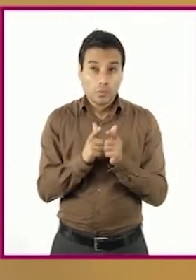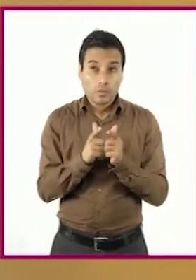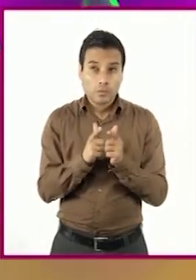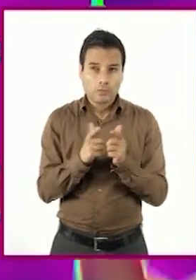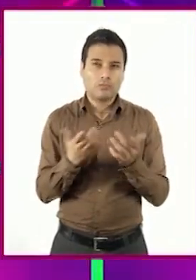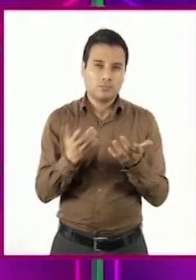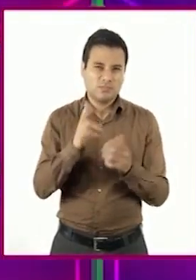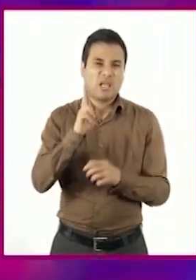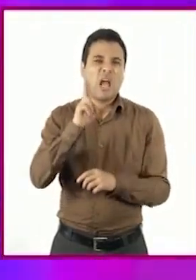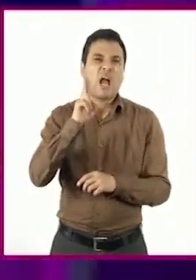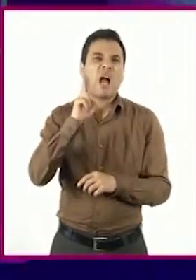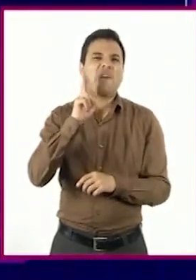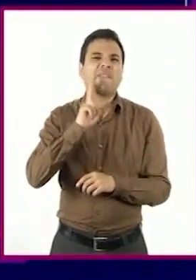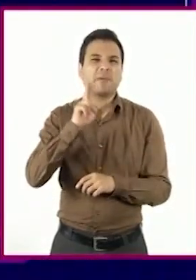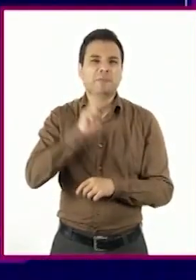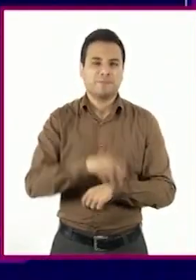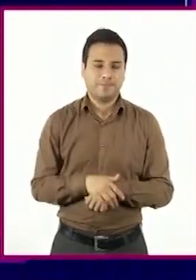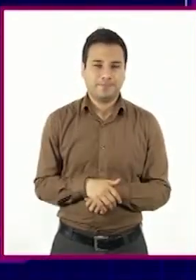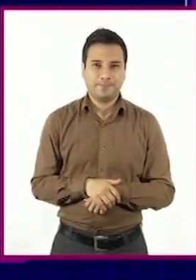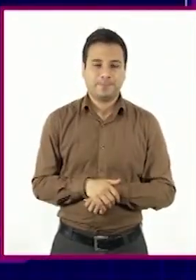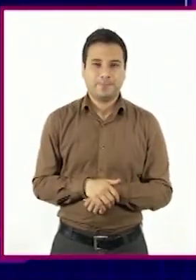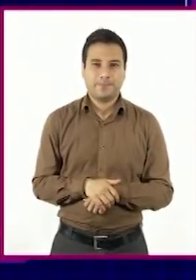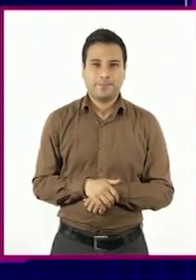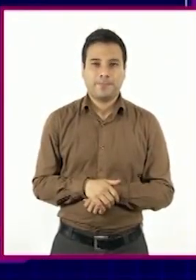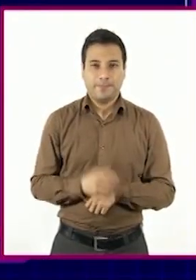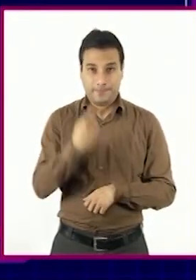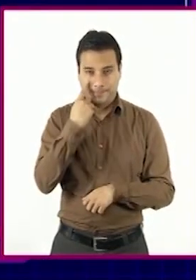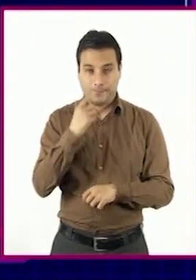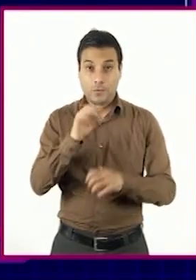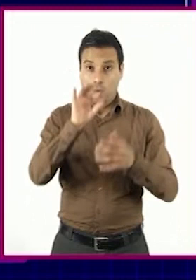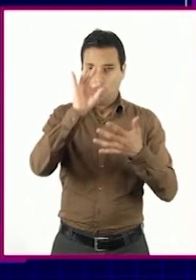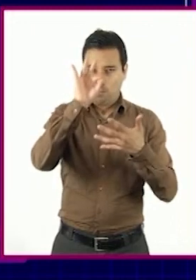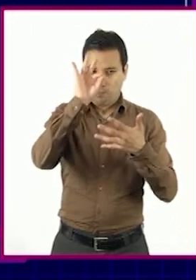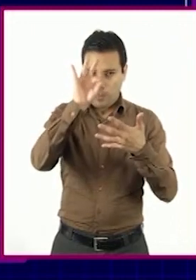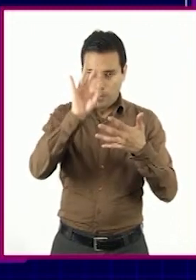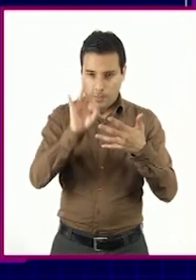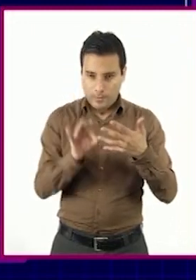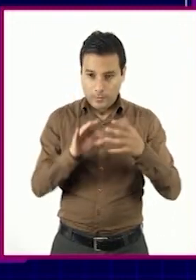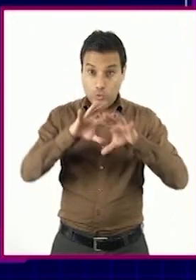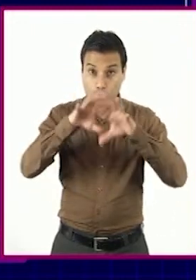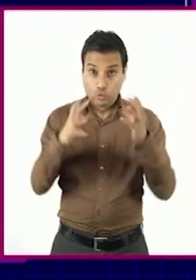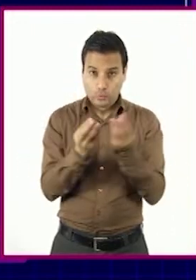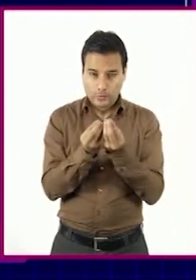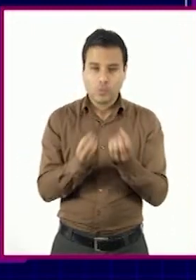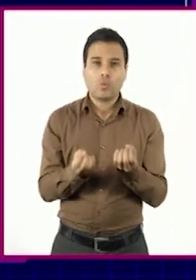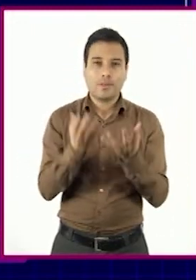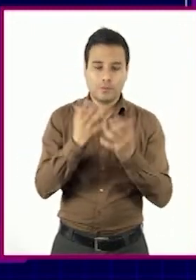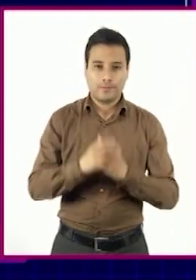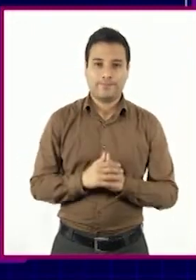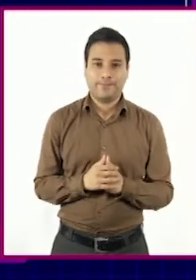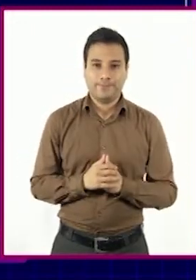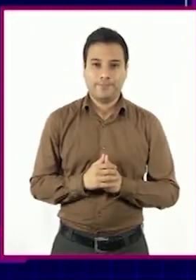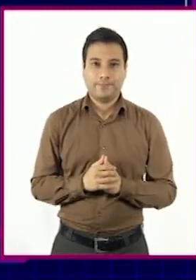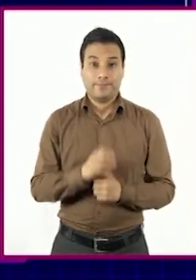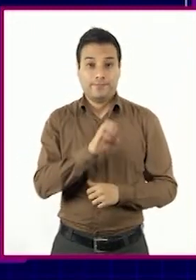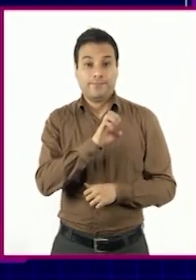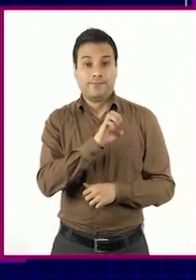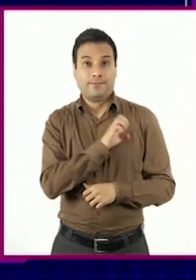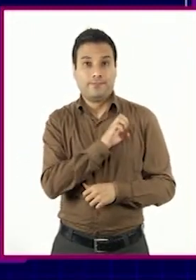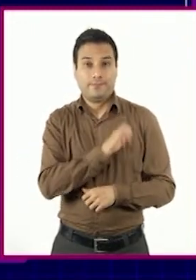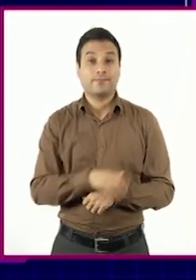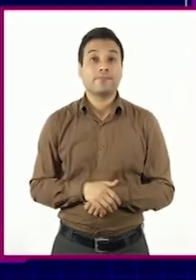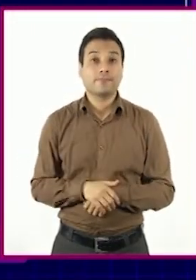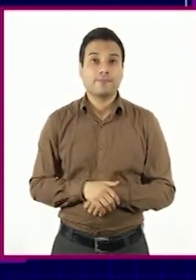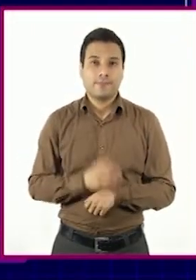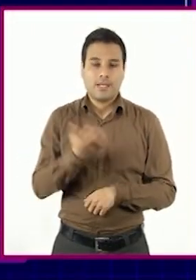desempeño de los jugadores. Al sumar el puntaje total de cada jugador, se obtuvo Eleazar,